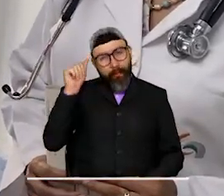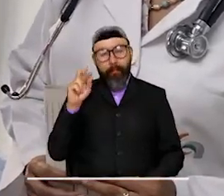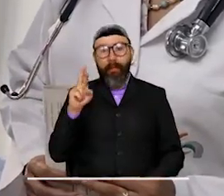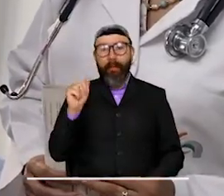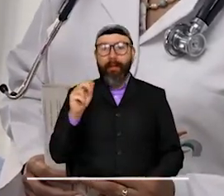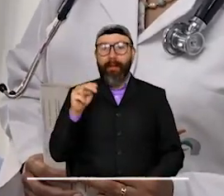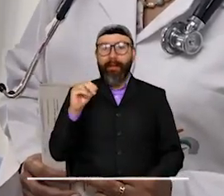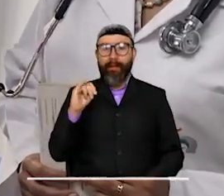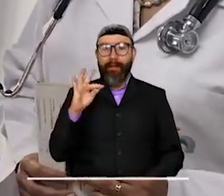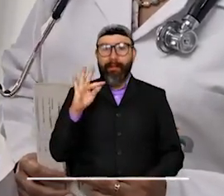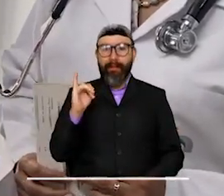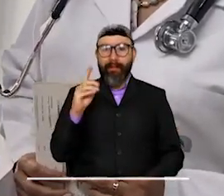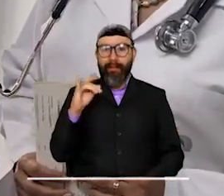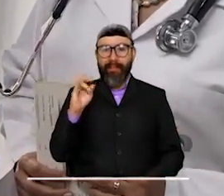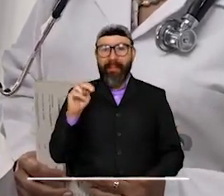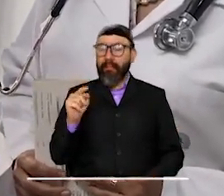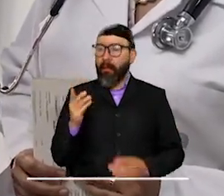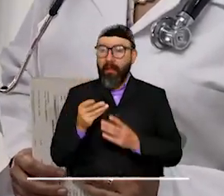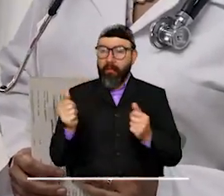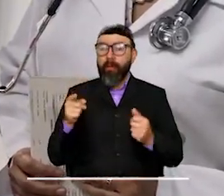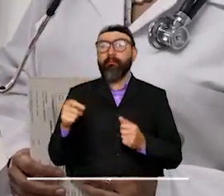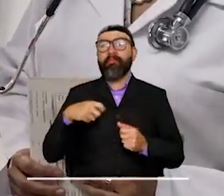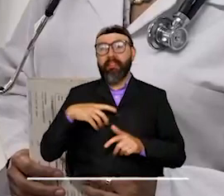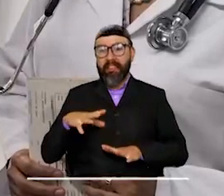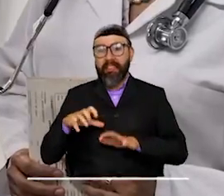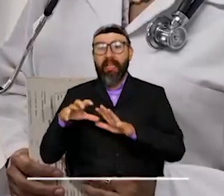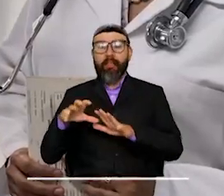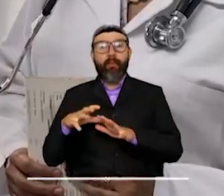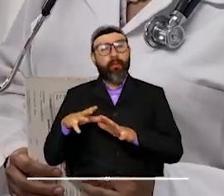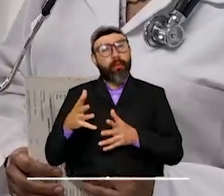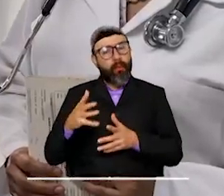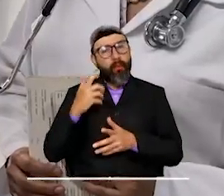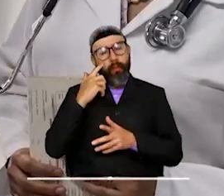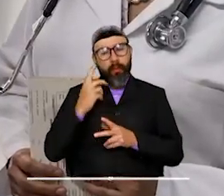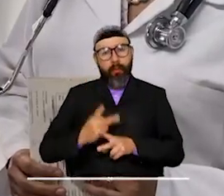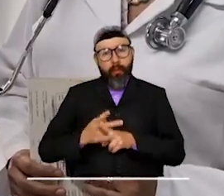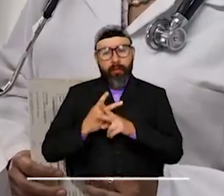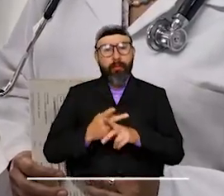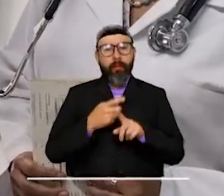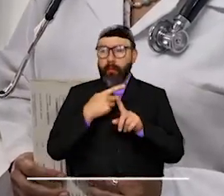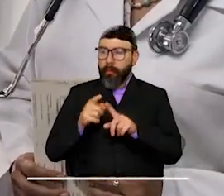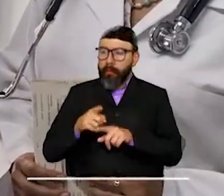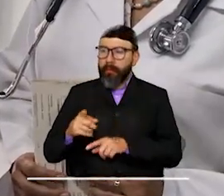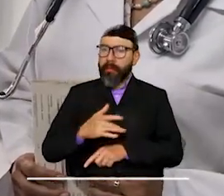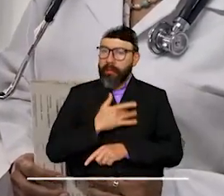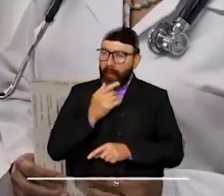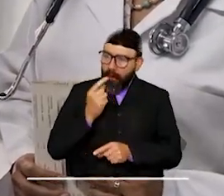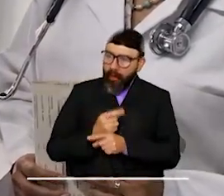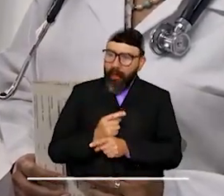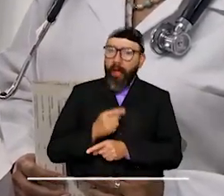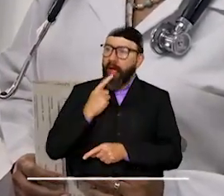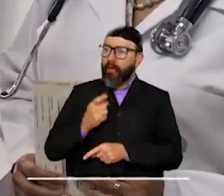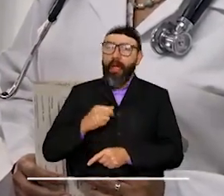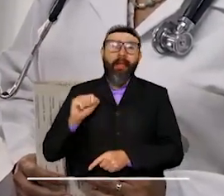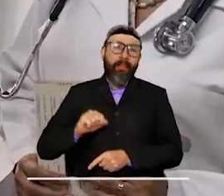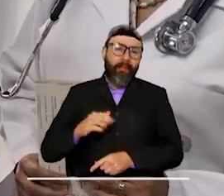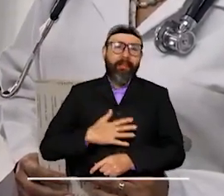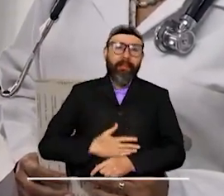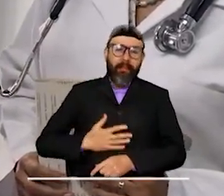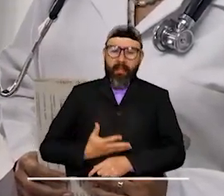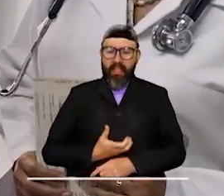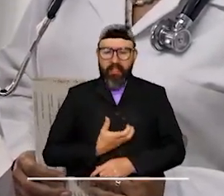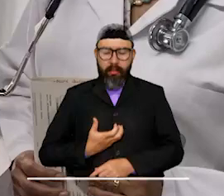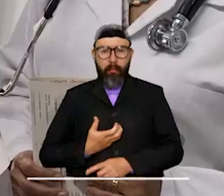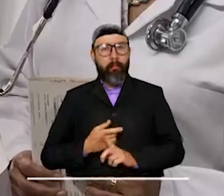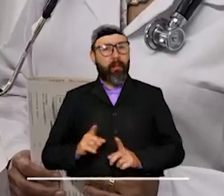empiecen a tomar cosas sin ponerle el apellido a ese síntoma. Porque uno podría decir, sí, gastritis. No, pero es que gastritis